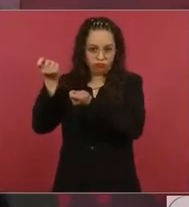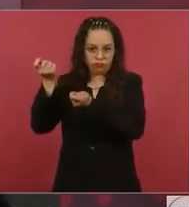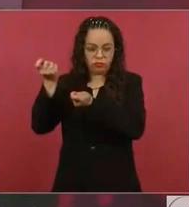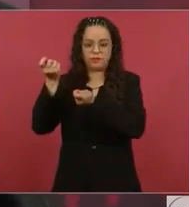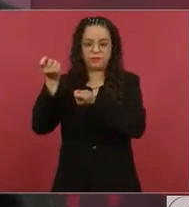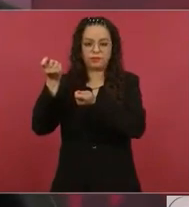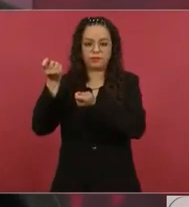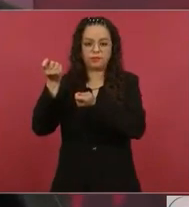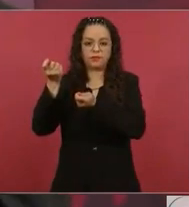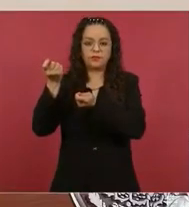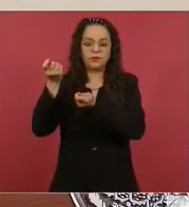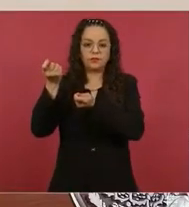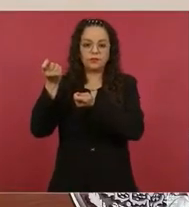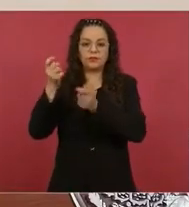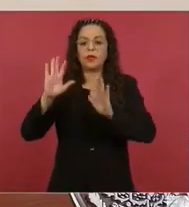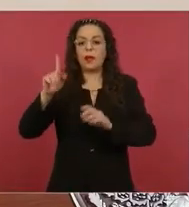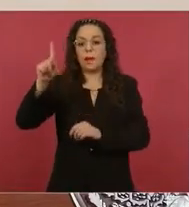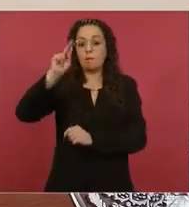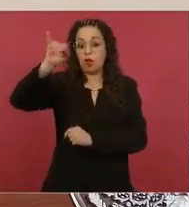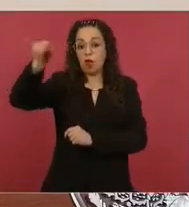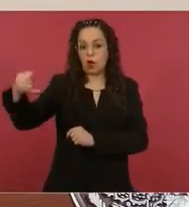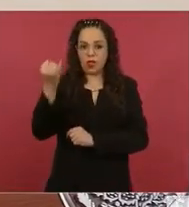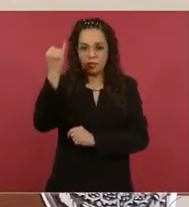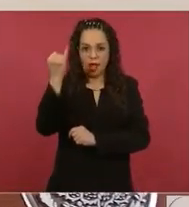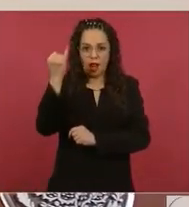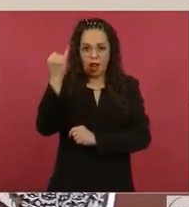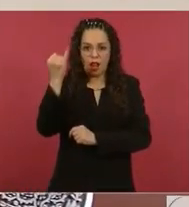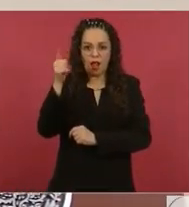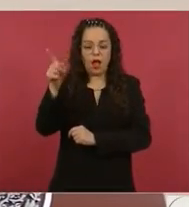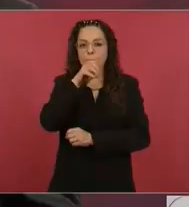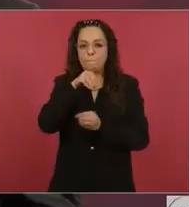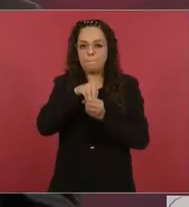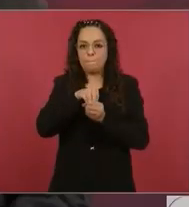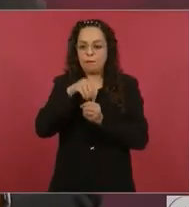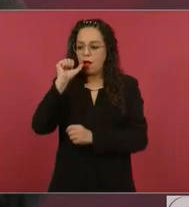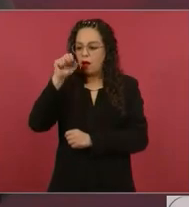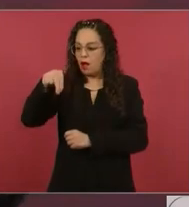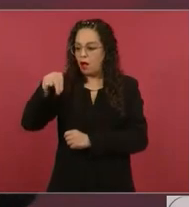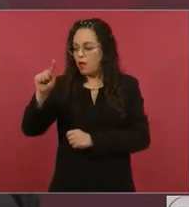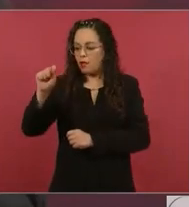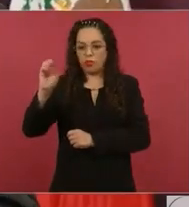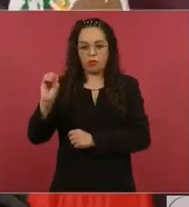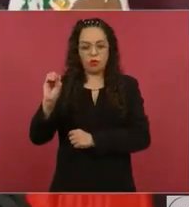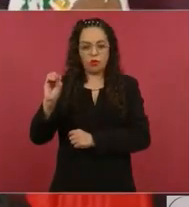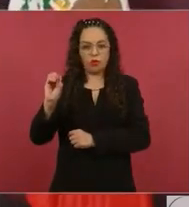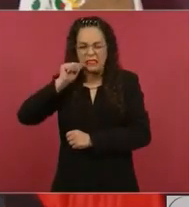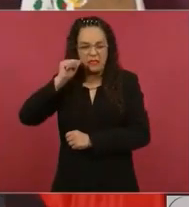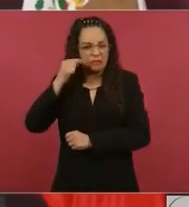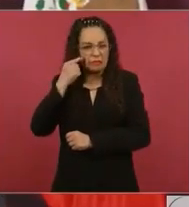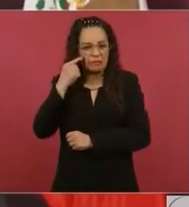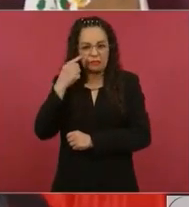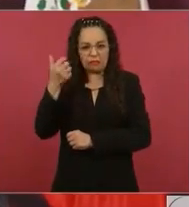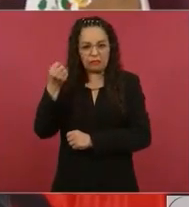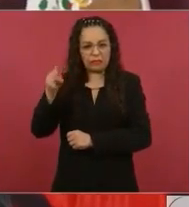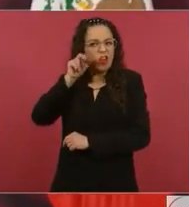silenciosa, porque lo del Poder Judicial siempre se mantuvo en el anonimato. Era un poder de